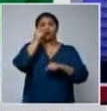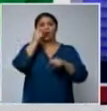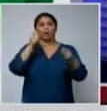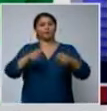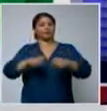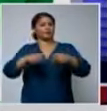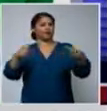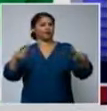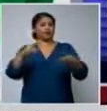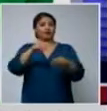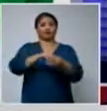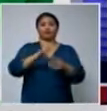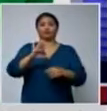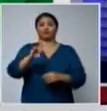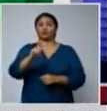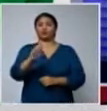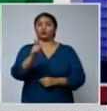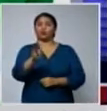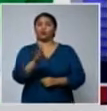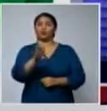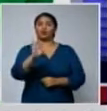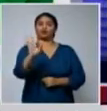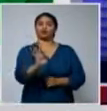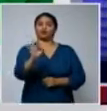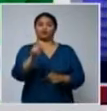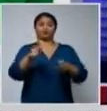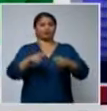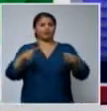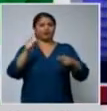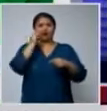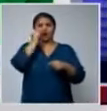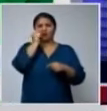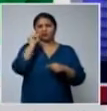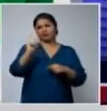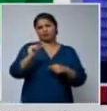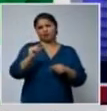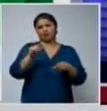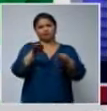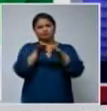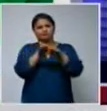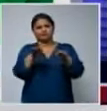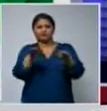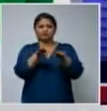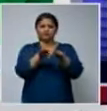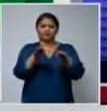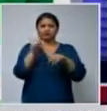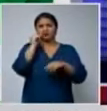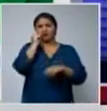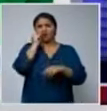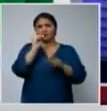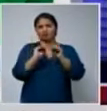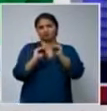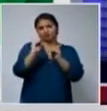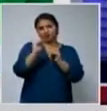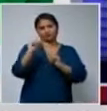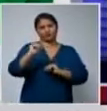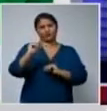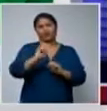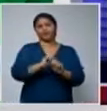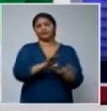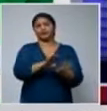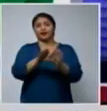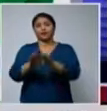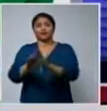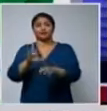el 51,4%, discretamente. El 52,1% de todos los